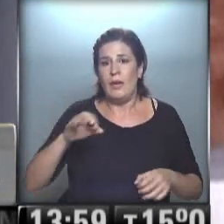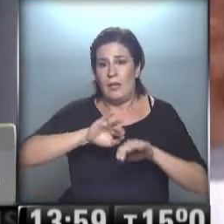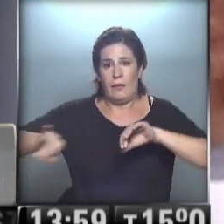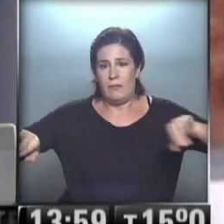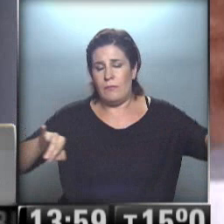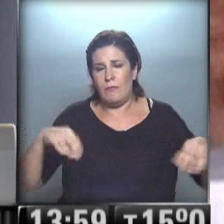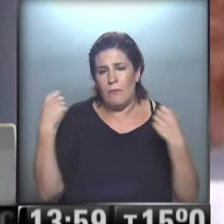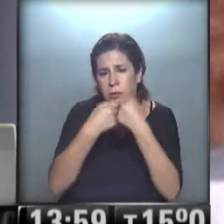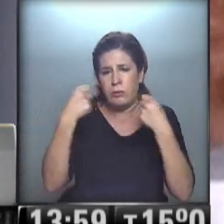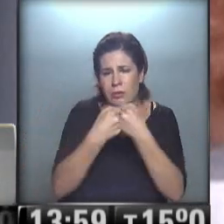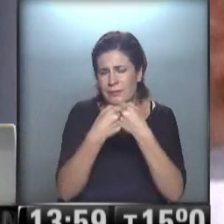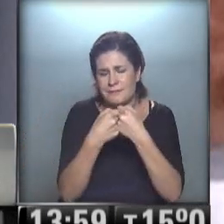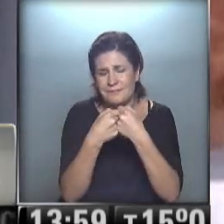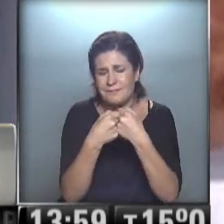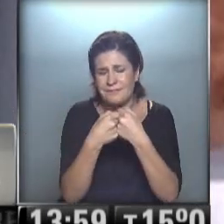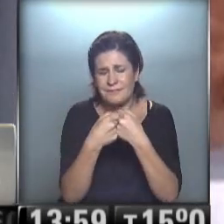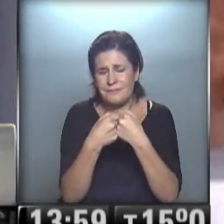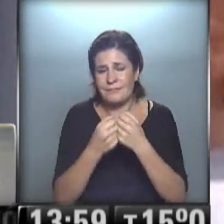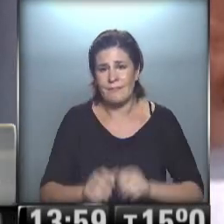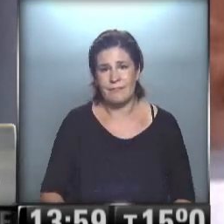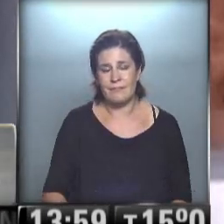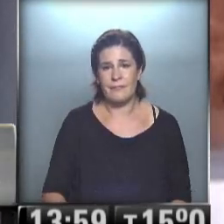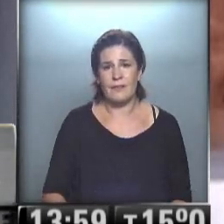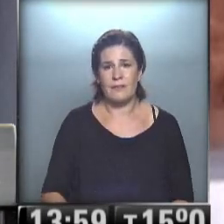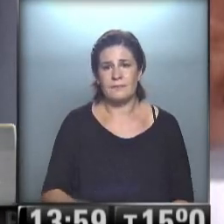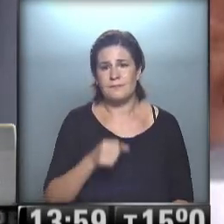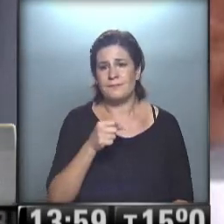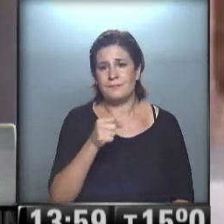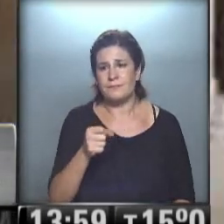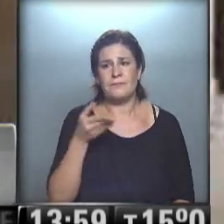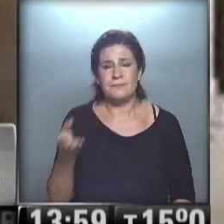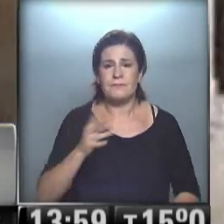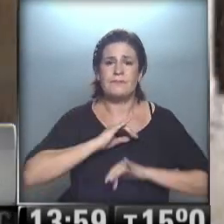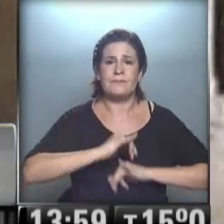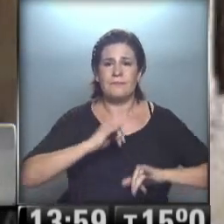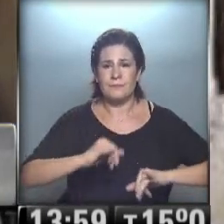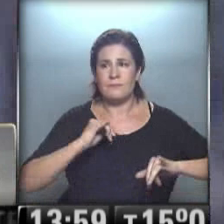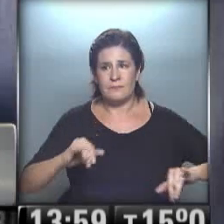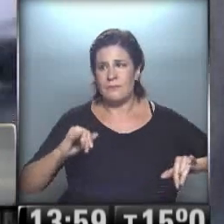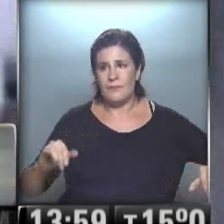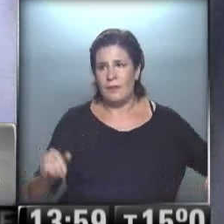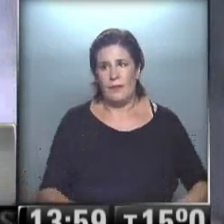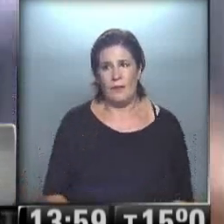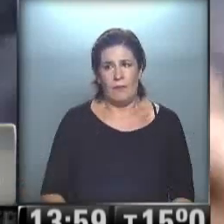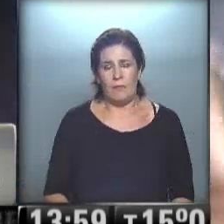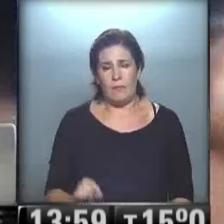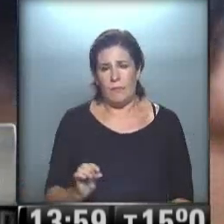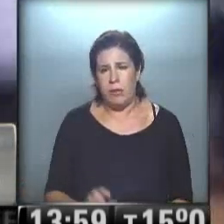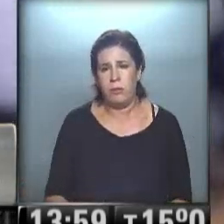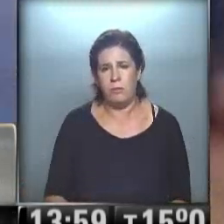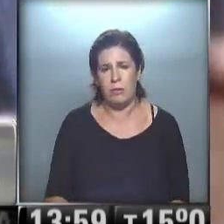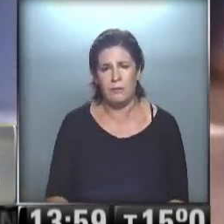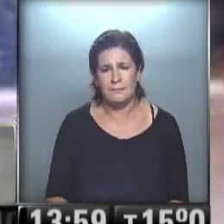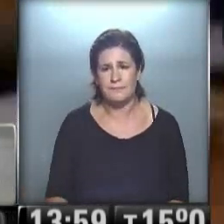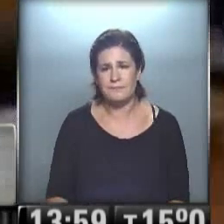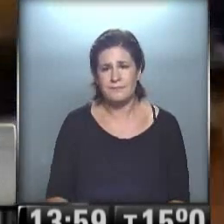Ahí están tratando. El conductor mandando una pausa, a la calma, pero bueno, claro, no. Desesperado, pidiendo la pausa. Están, como vos decís, Robert, la verdad es que estaban discutiendo